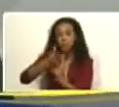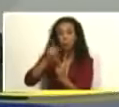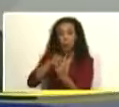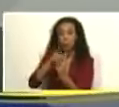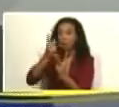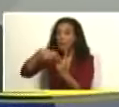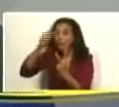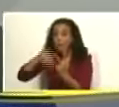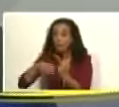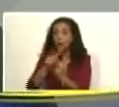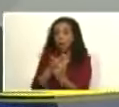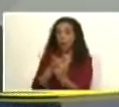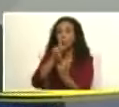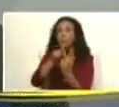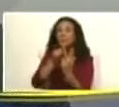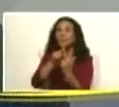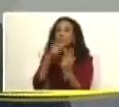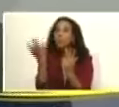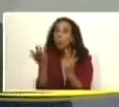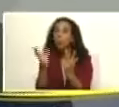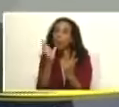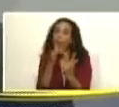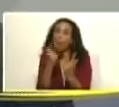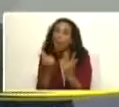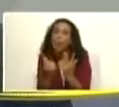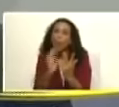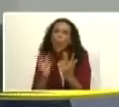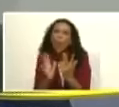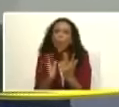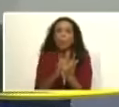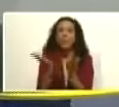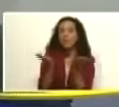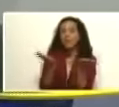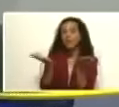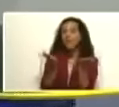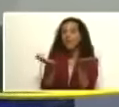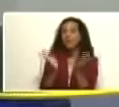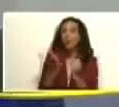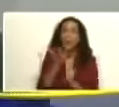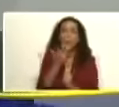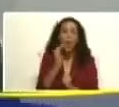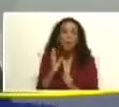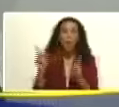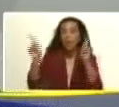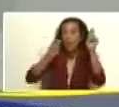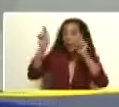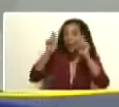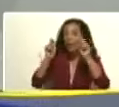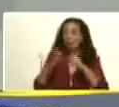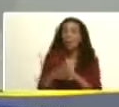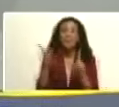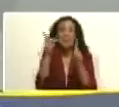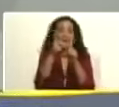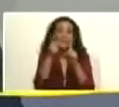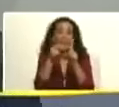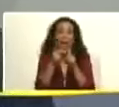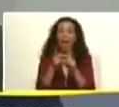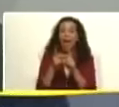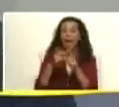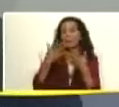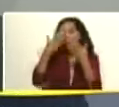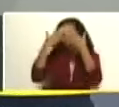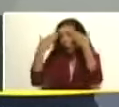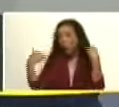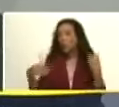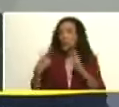firmar ahora. Y un sector no financiero que incluye servicios de turismo, de hotelería, de